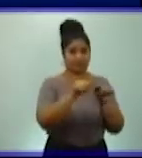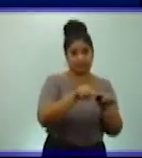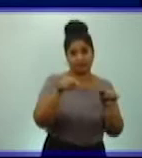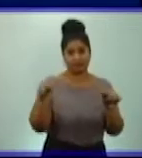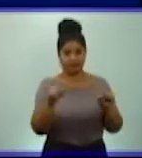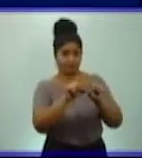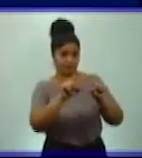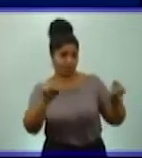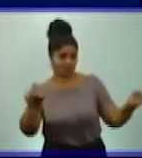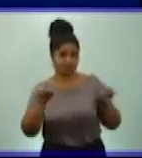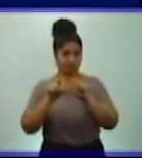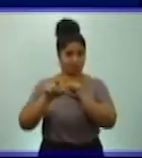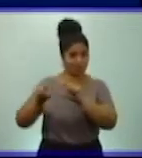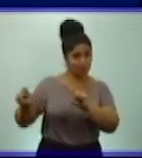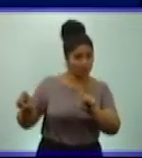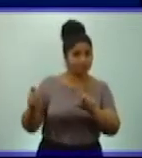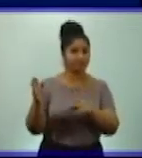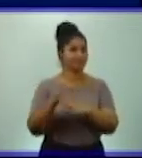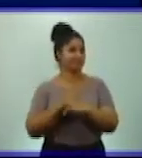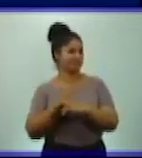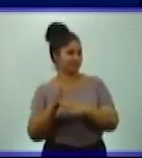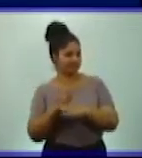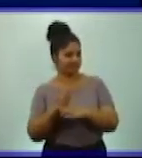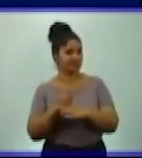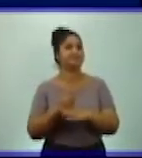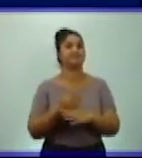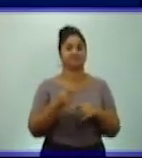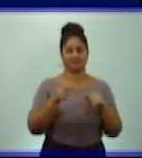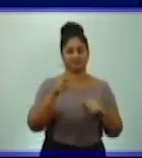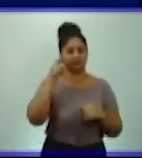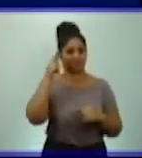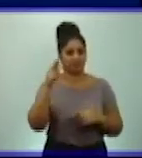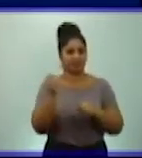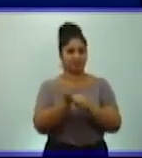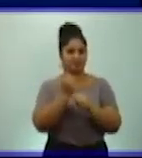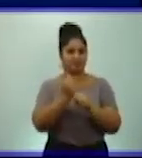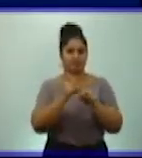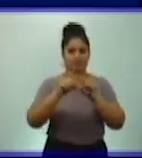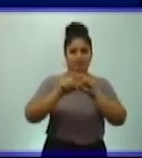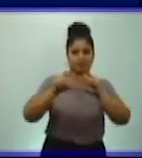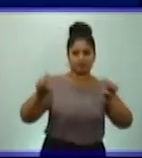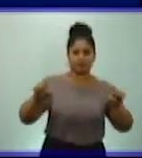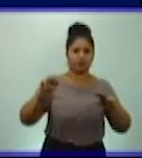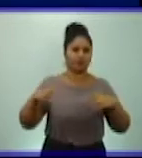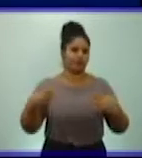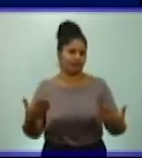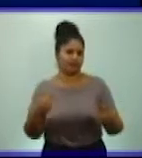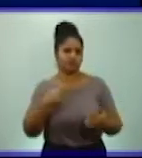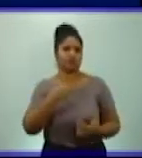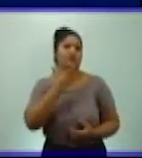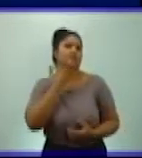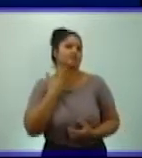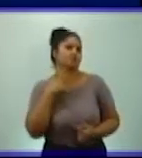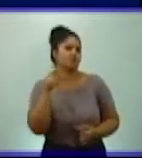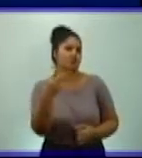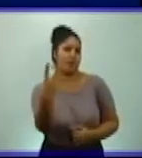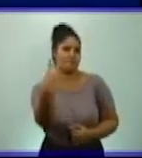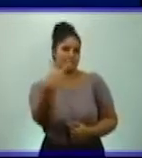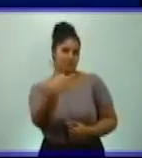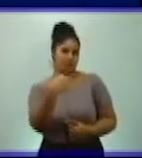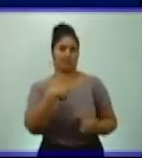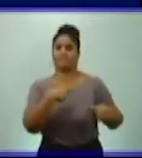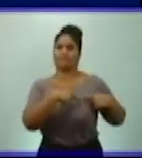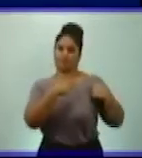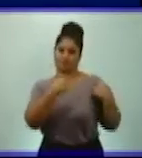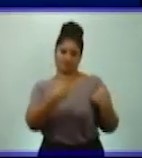esta idea en la entrega total que tiene la poetisa hacia esta persona que se está dirigiendo. Por eso es